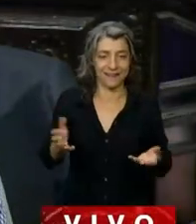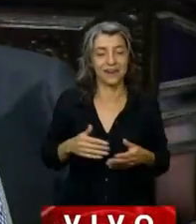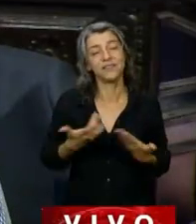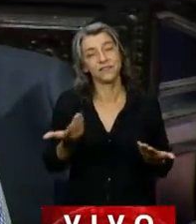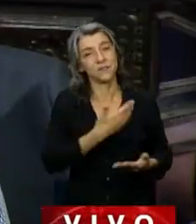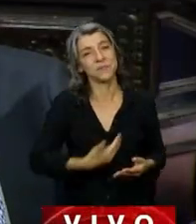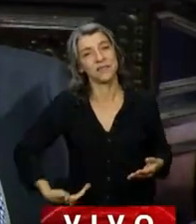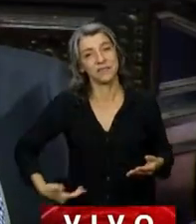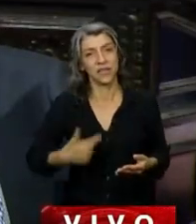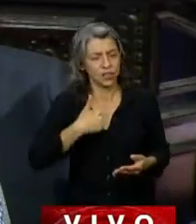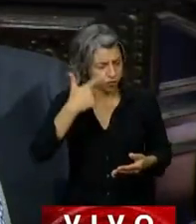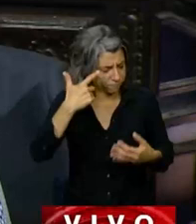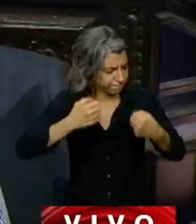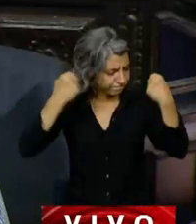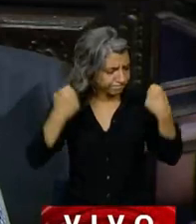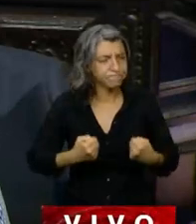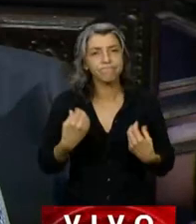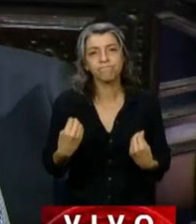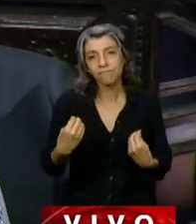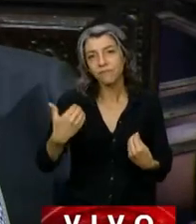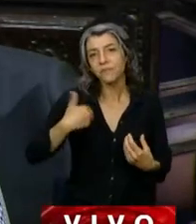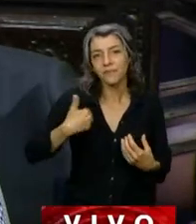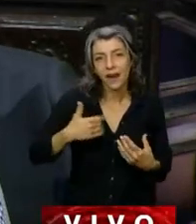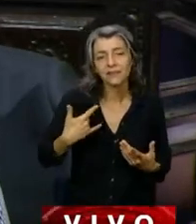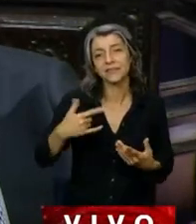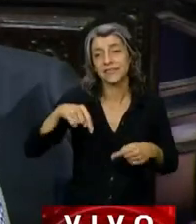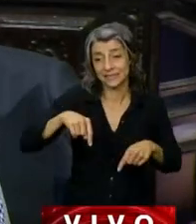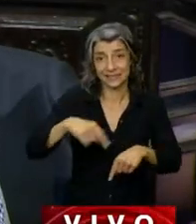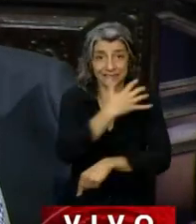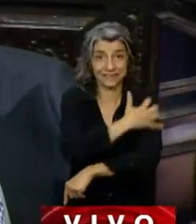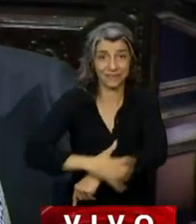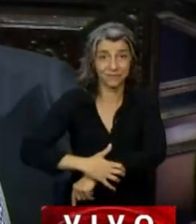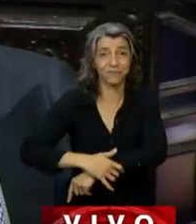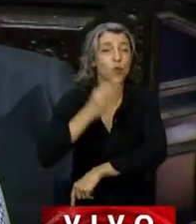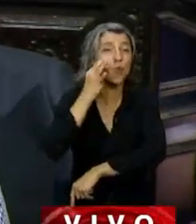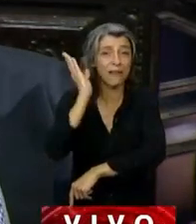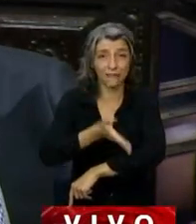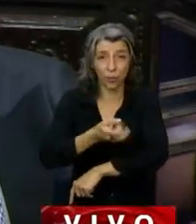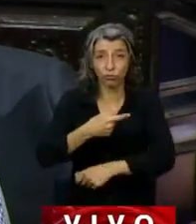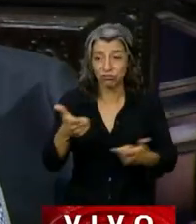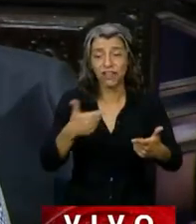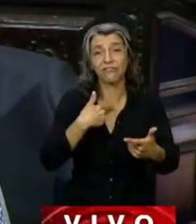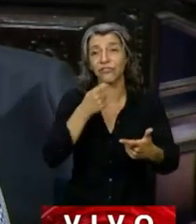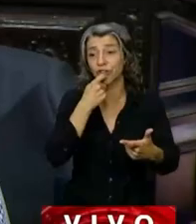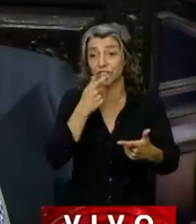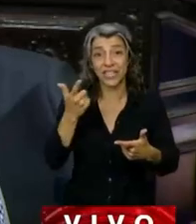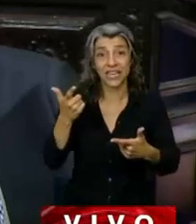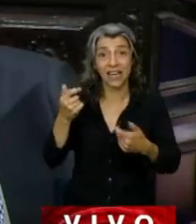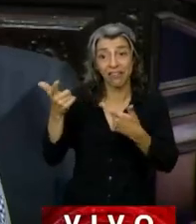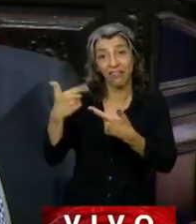yo soy un convencido de que en la Argentina del 40% de pobres mantener los privilegios es ser